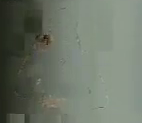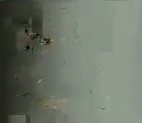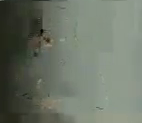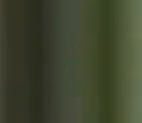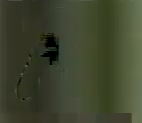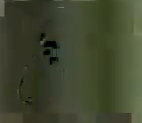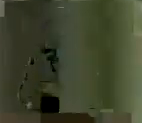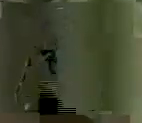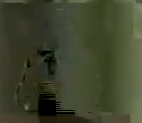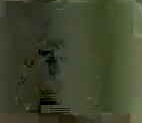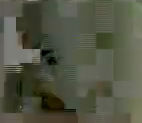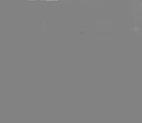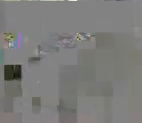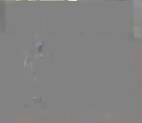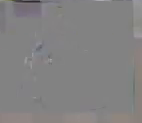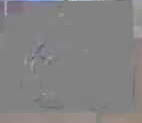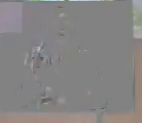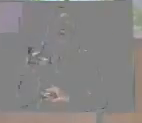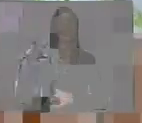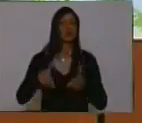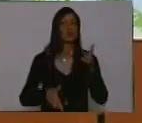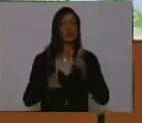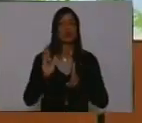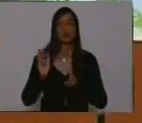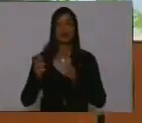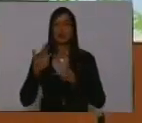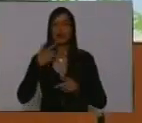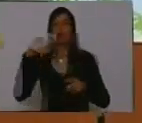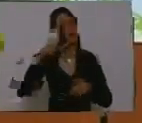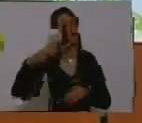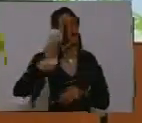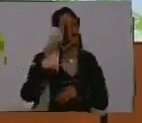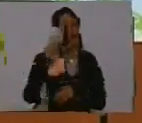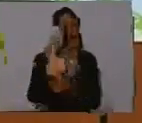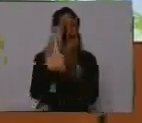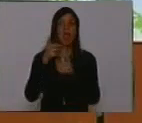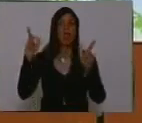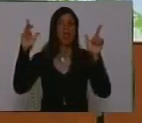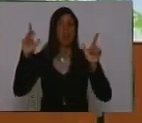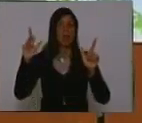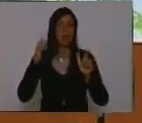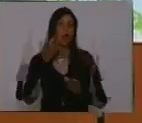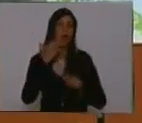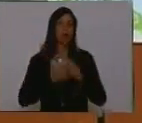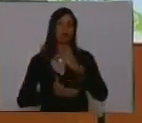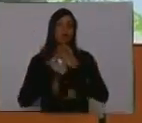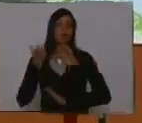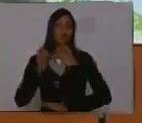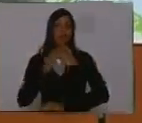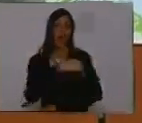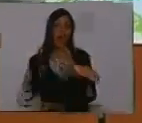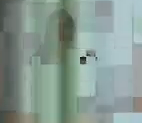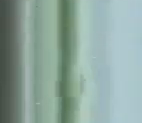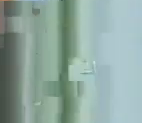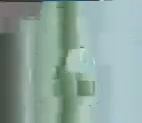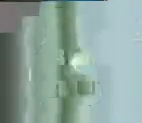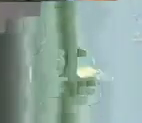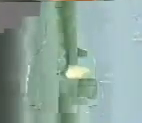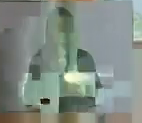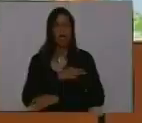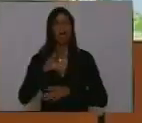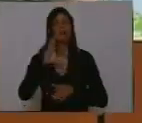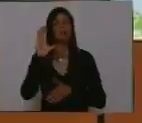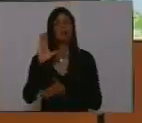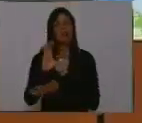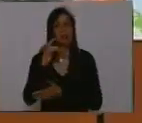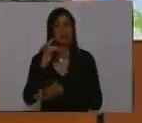Caracas podrá transitar libremente. La gente que va a ir a su cita médica podrá llegar libremente. El que